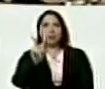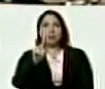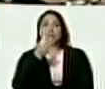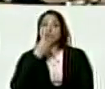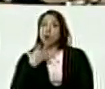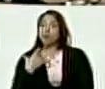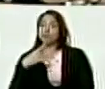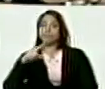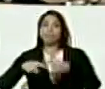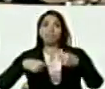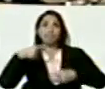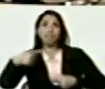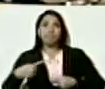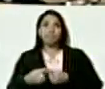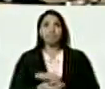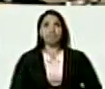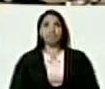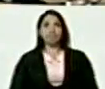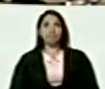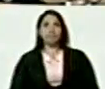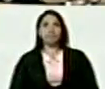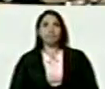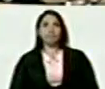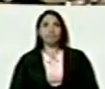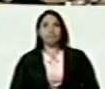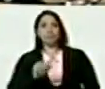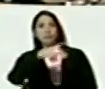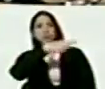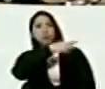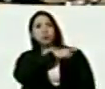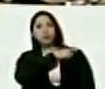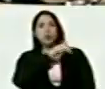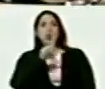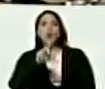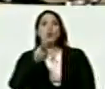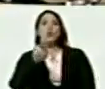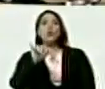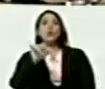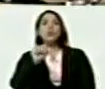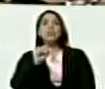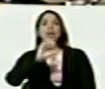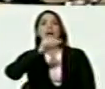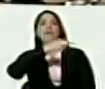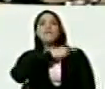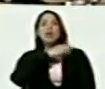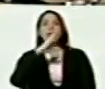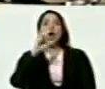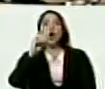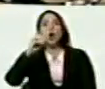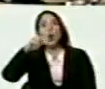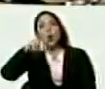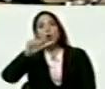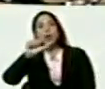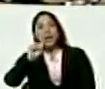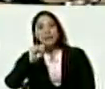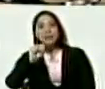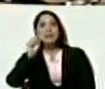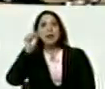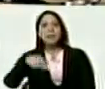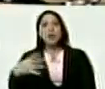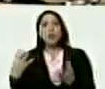mañana el general de división Gómez Machado, jefe del CONAS, conjuntamente con Douglas Rico, con una comisión